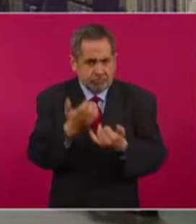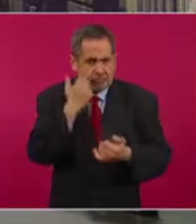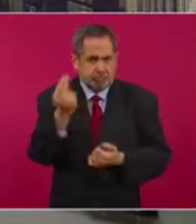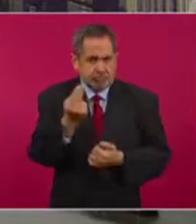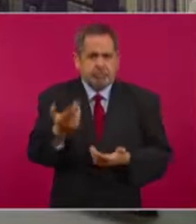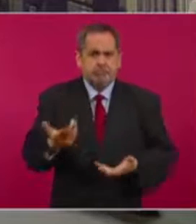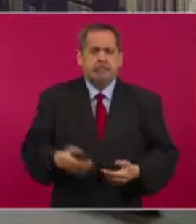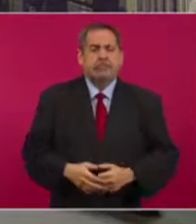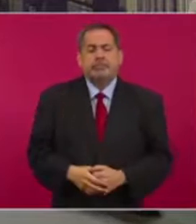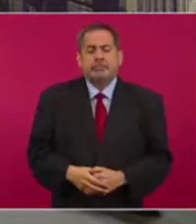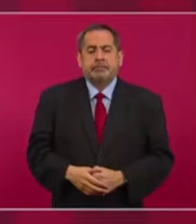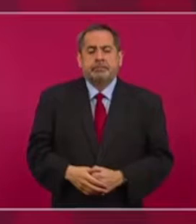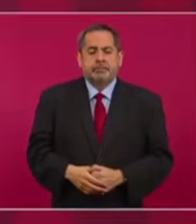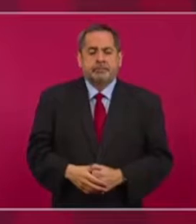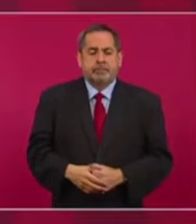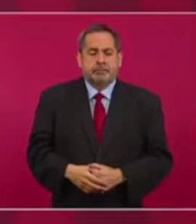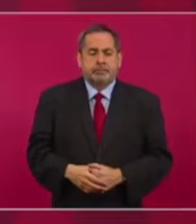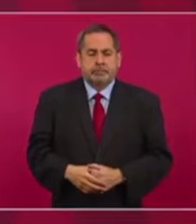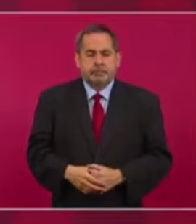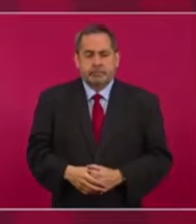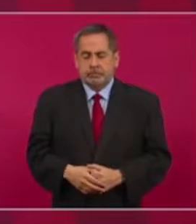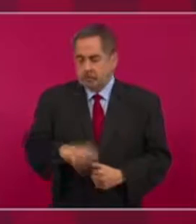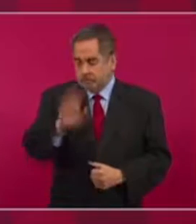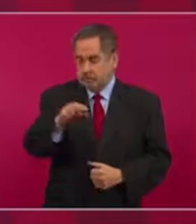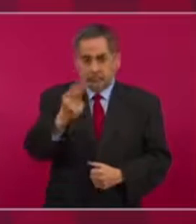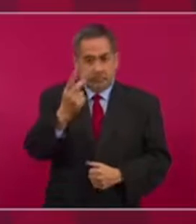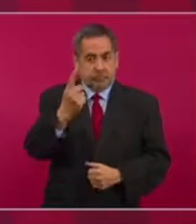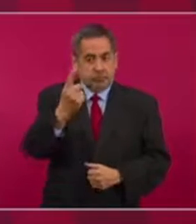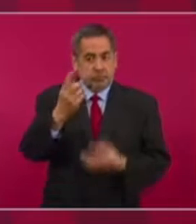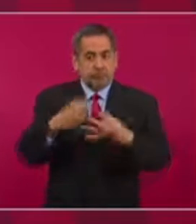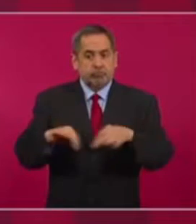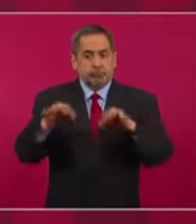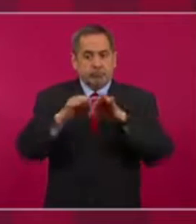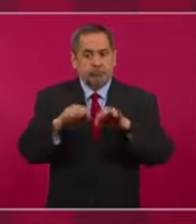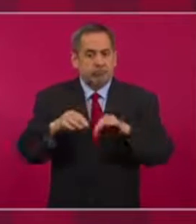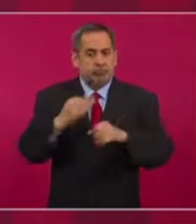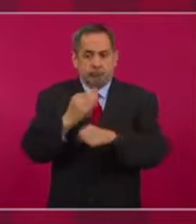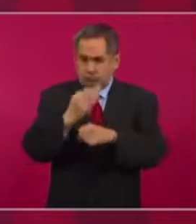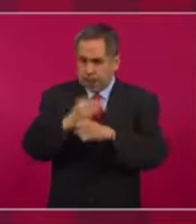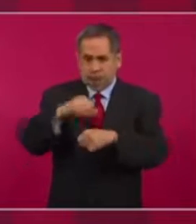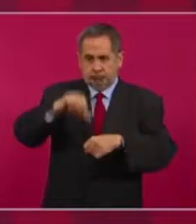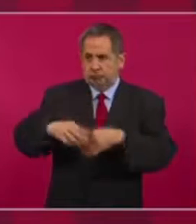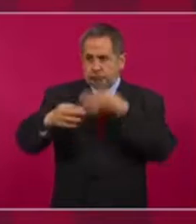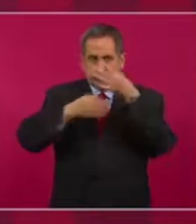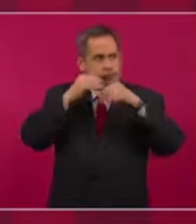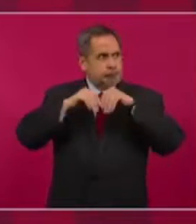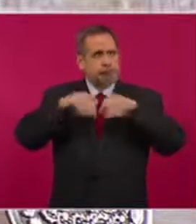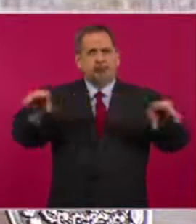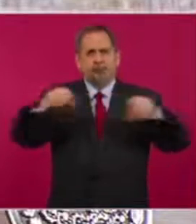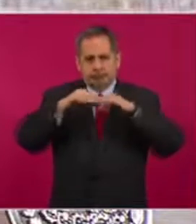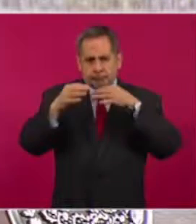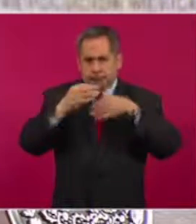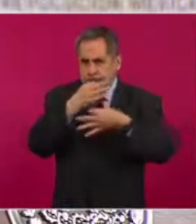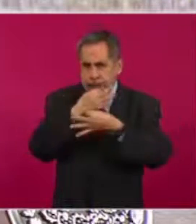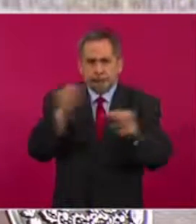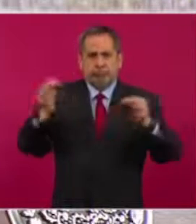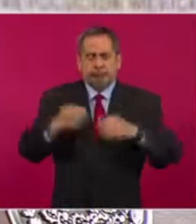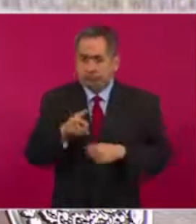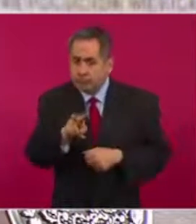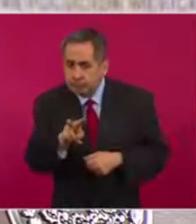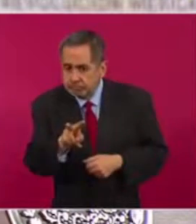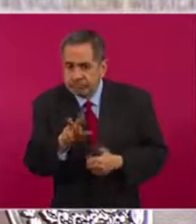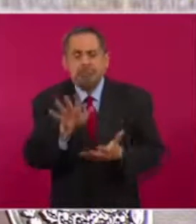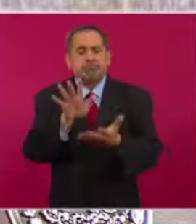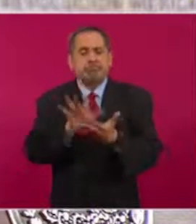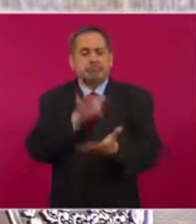Bueno, es muy importante que todo esto se plantee aquí, porque nos ayuda a